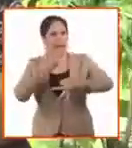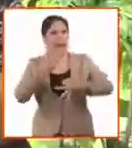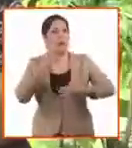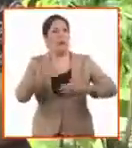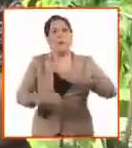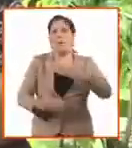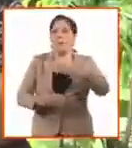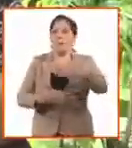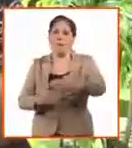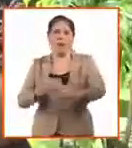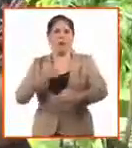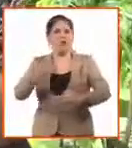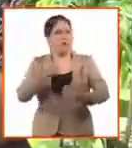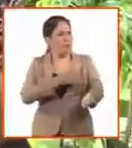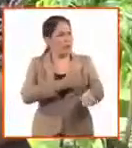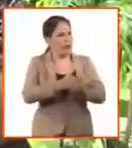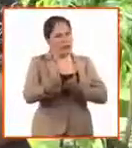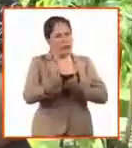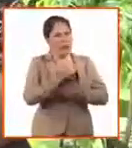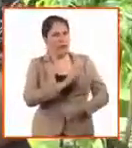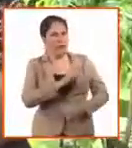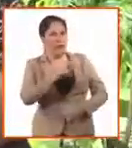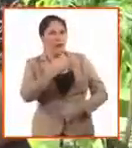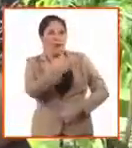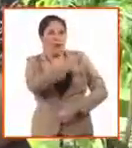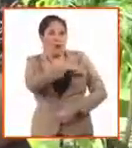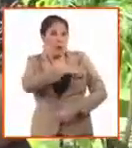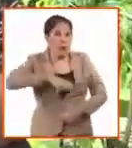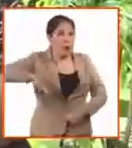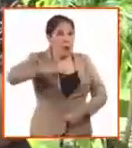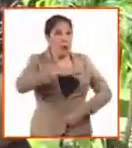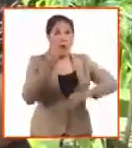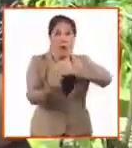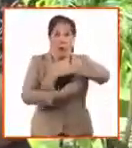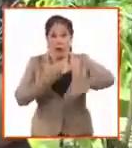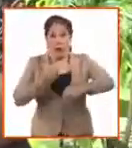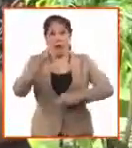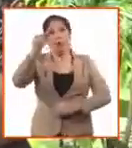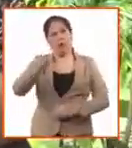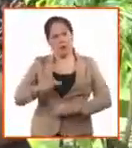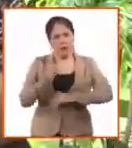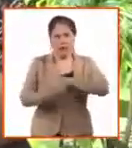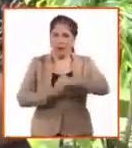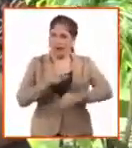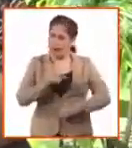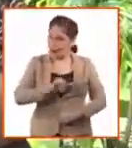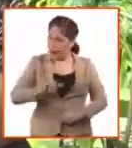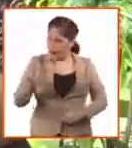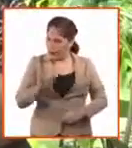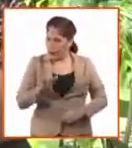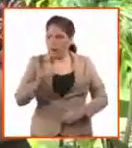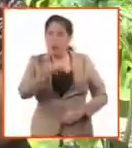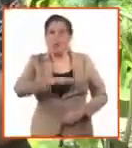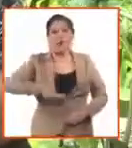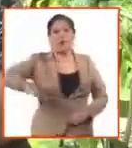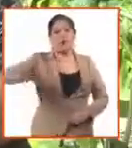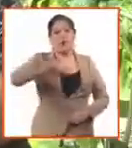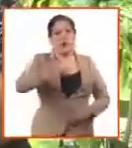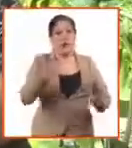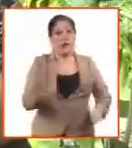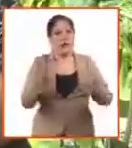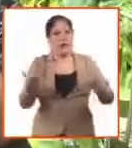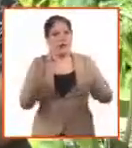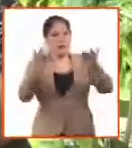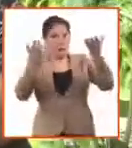proceso continuo verdad si la sociedad cambia el ser humano tiene que cambiar también la sociedad evoluciona el hombre